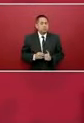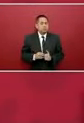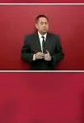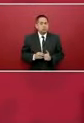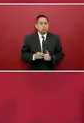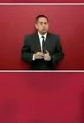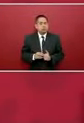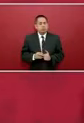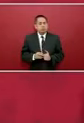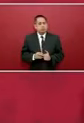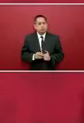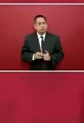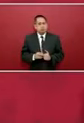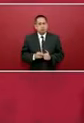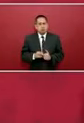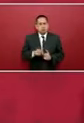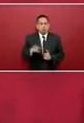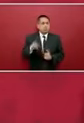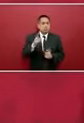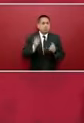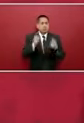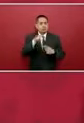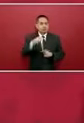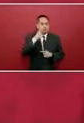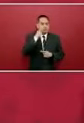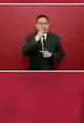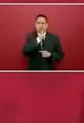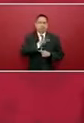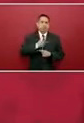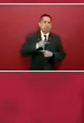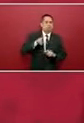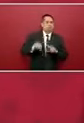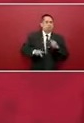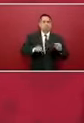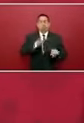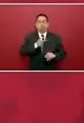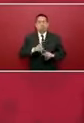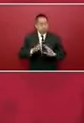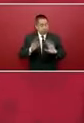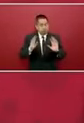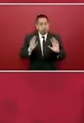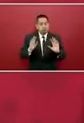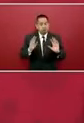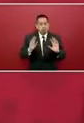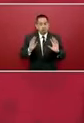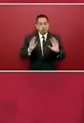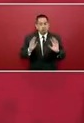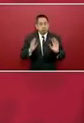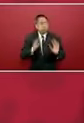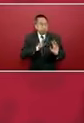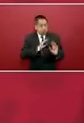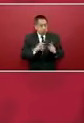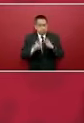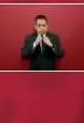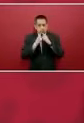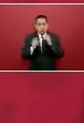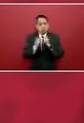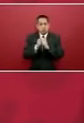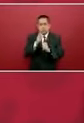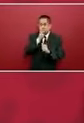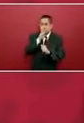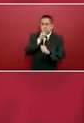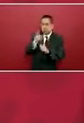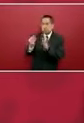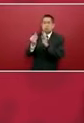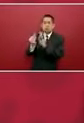no les pueda parecer a algunos, pero pueden resolverlo hablando con los